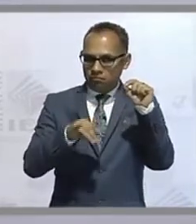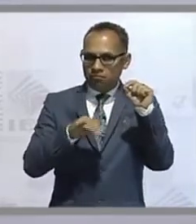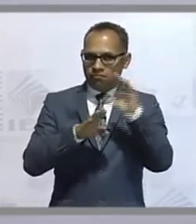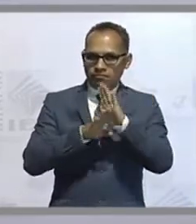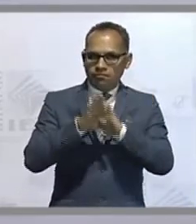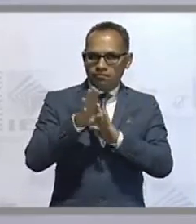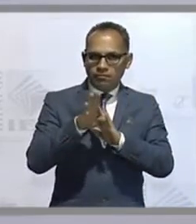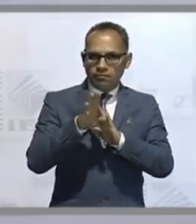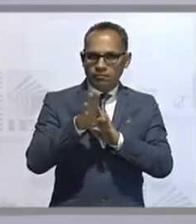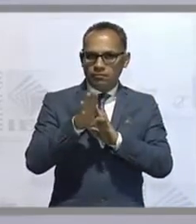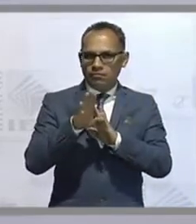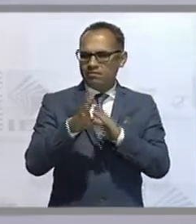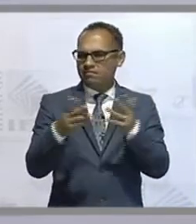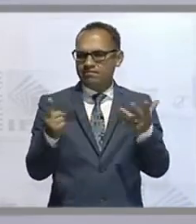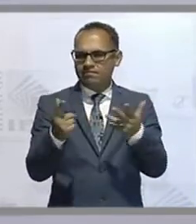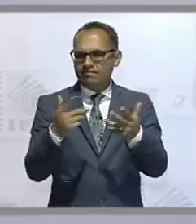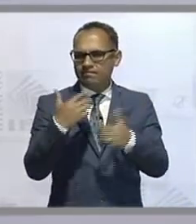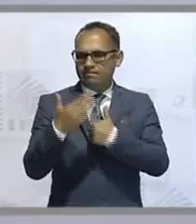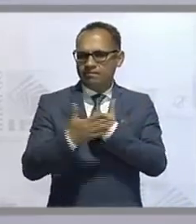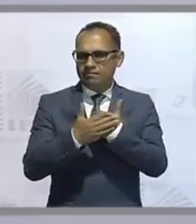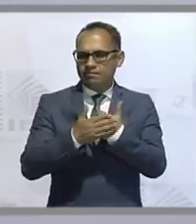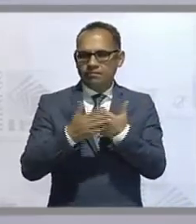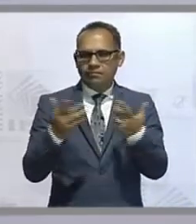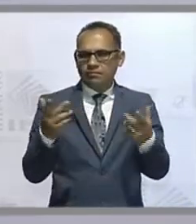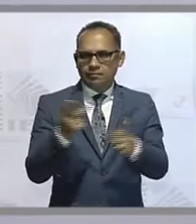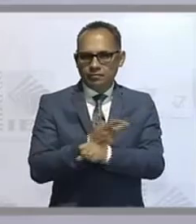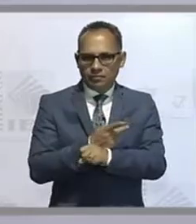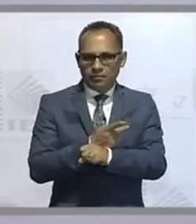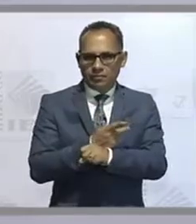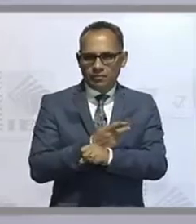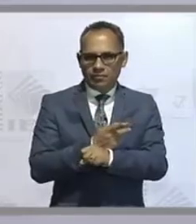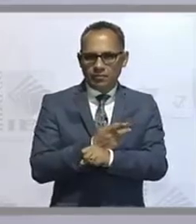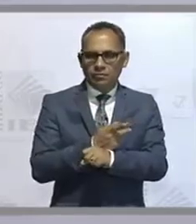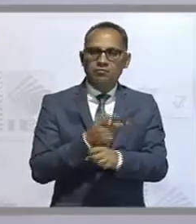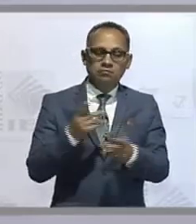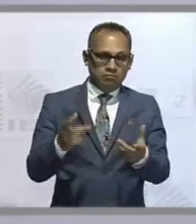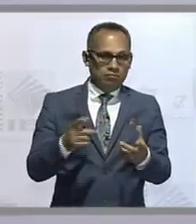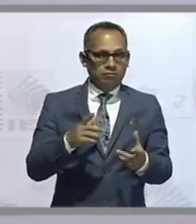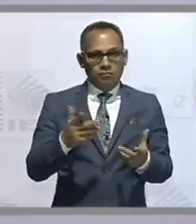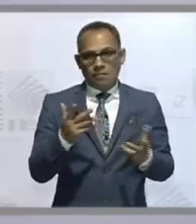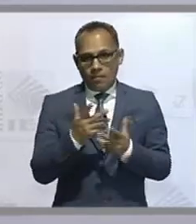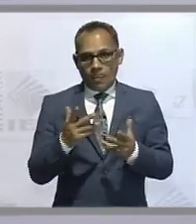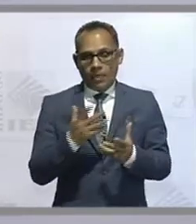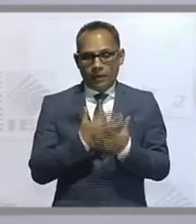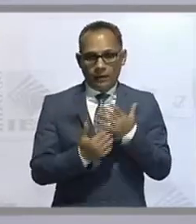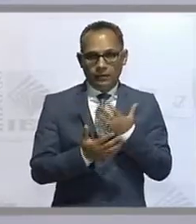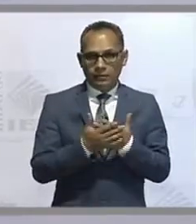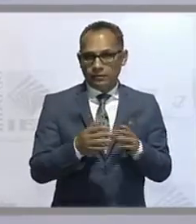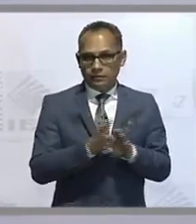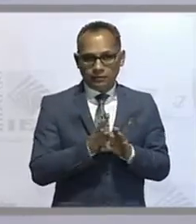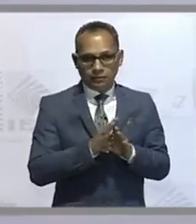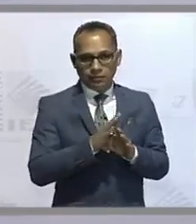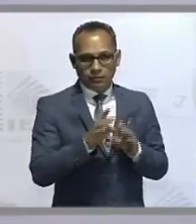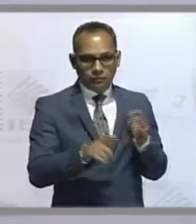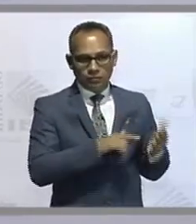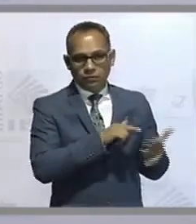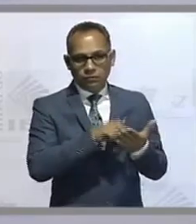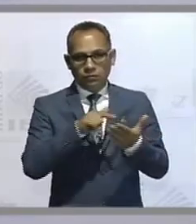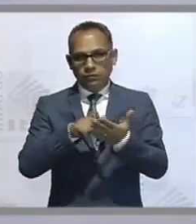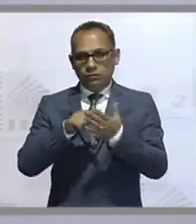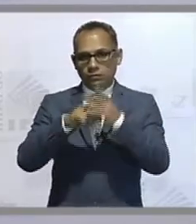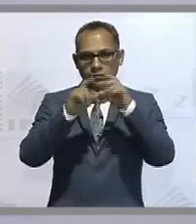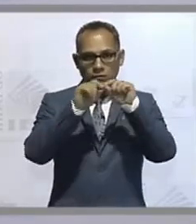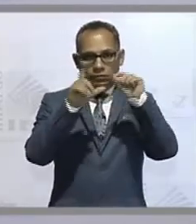vamos a lograr generar focos productivos regionales y locales en todas las entidades del país